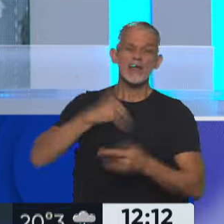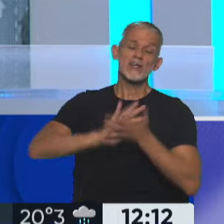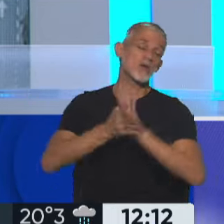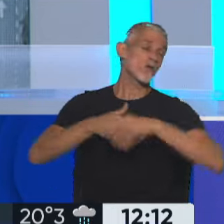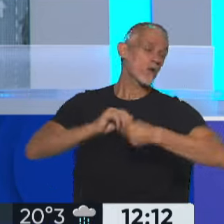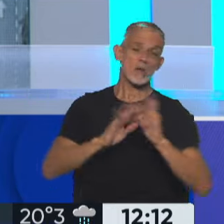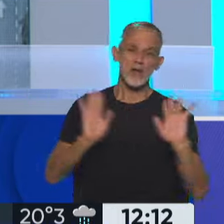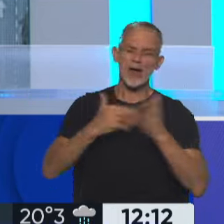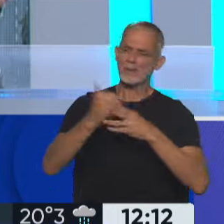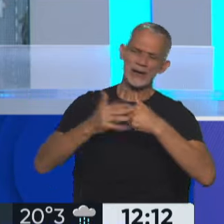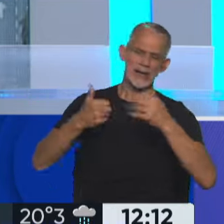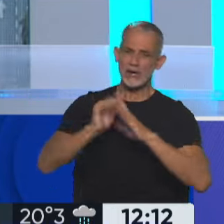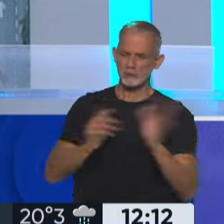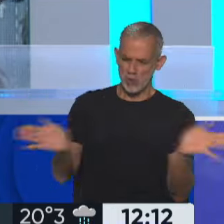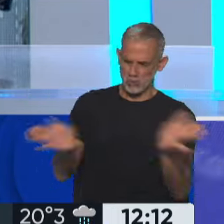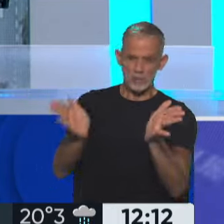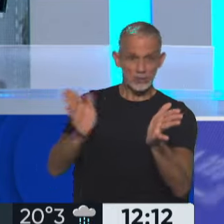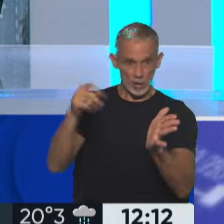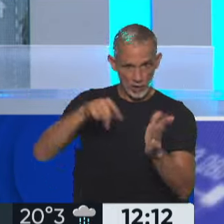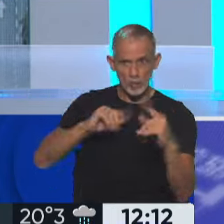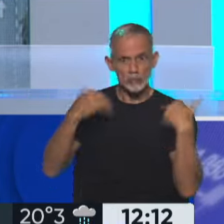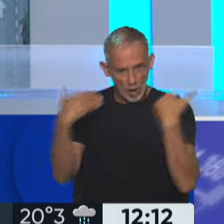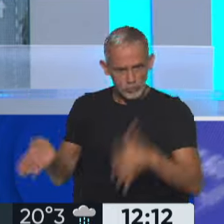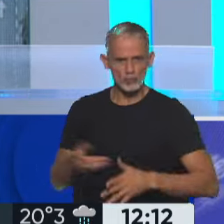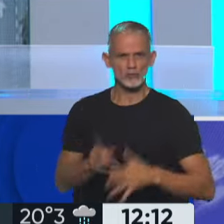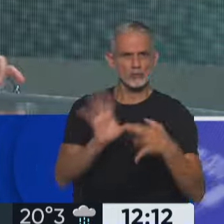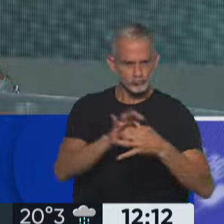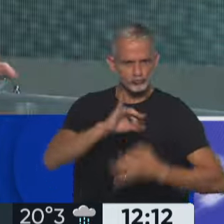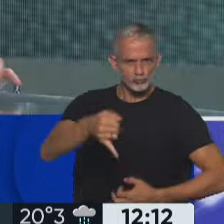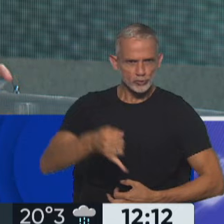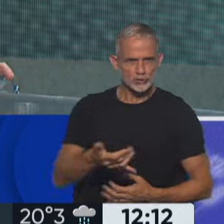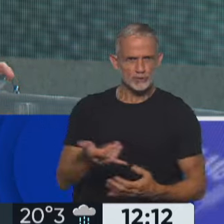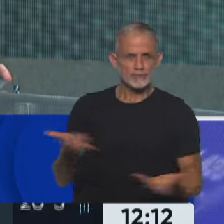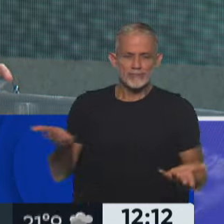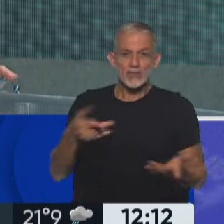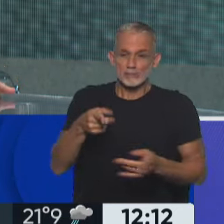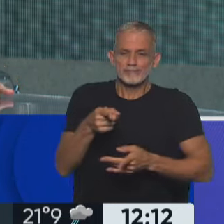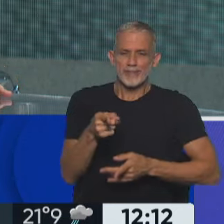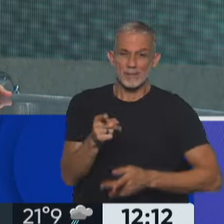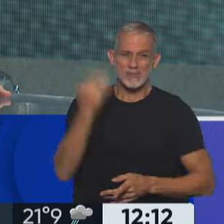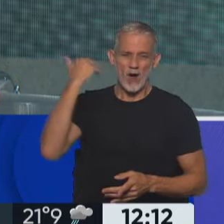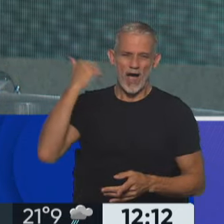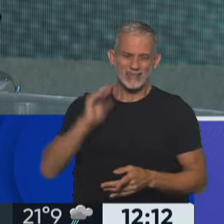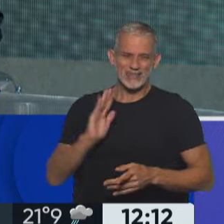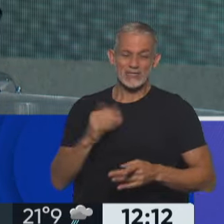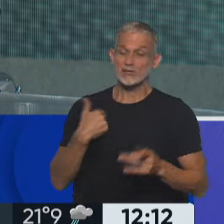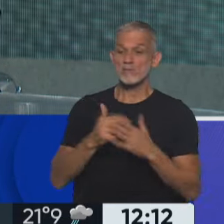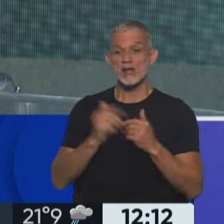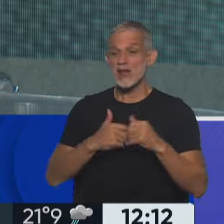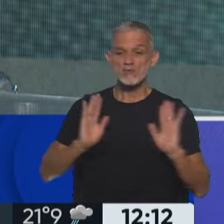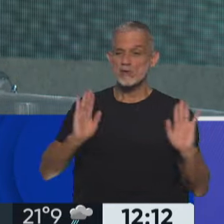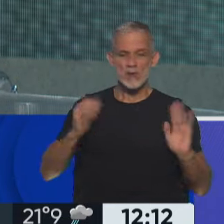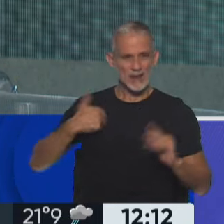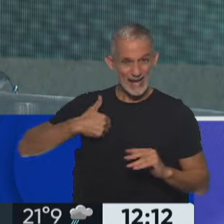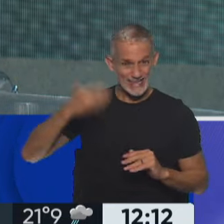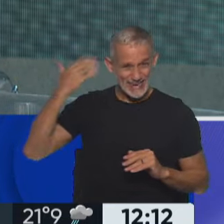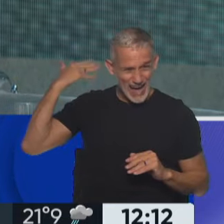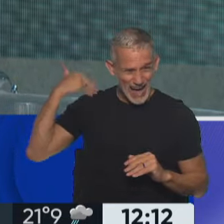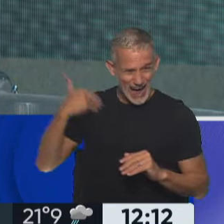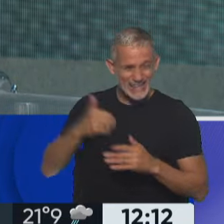guerra de países o potencias extranjeras claro estamos hablando del realineamiento al que dábamos justamente cuenta del que dábamos cuenta en el